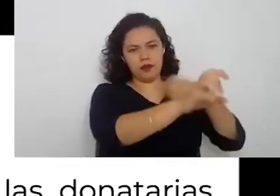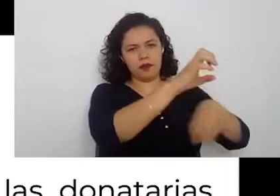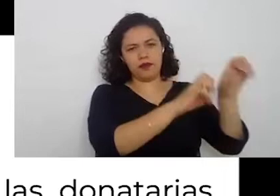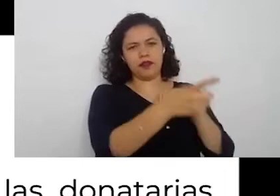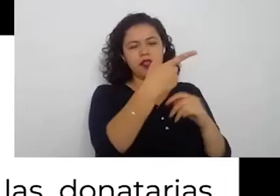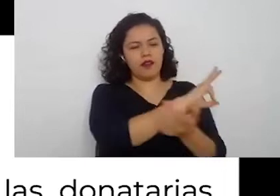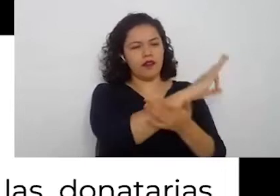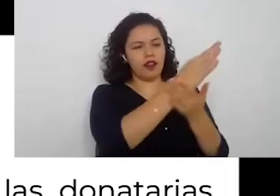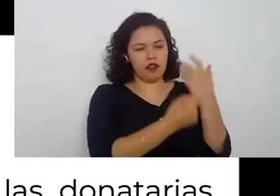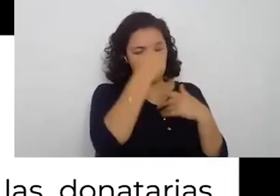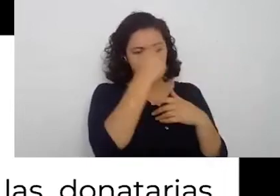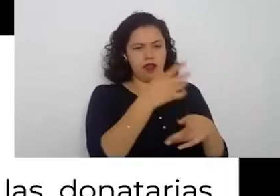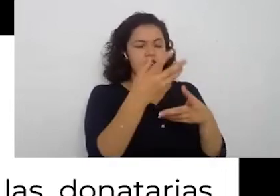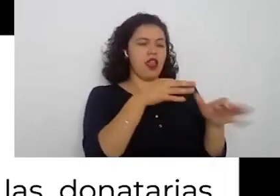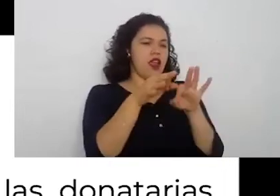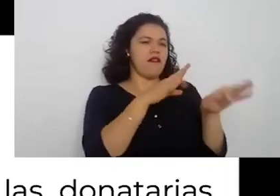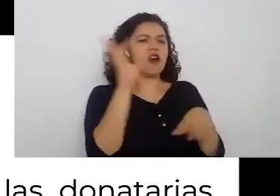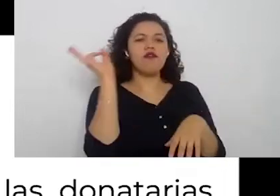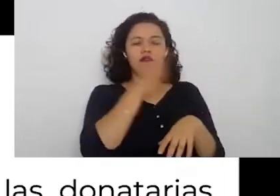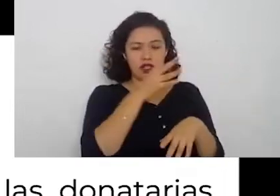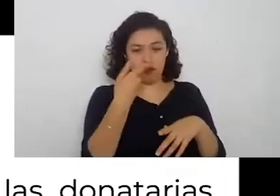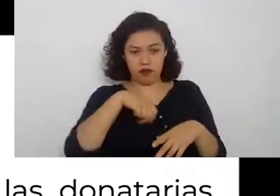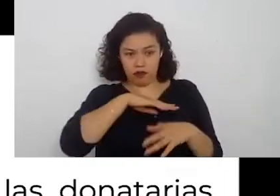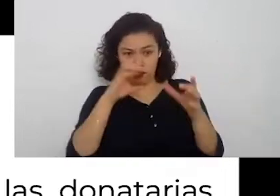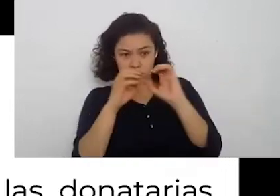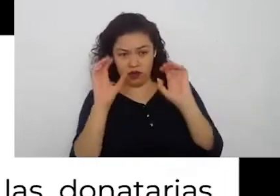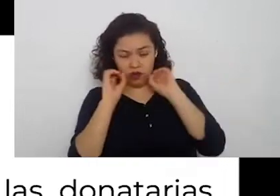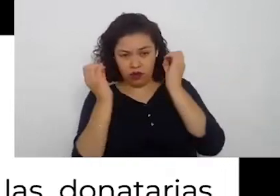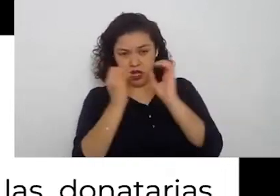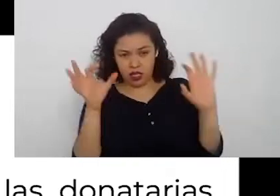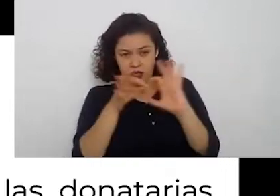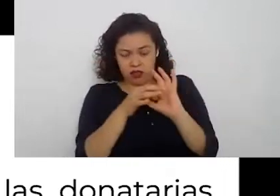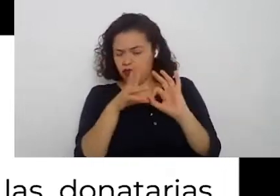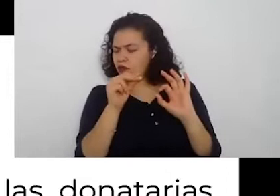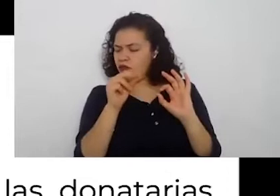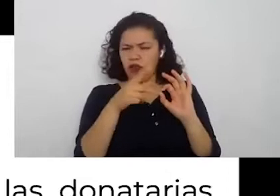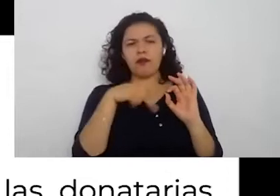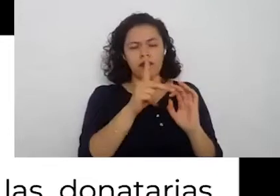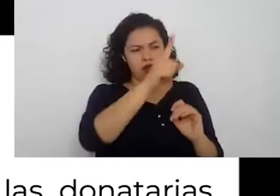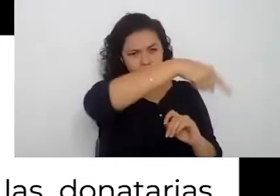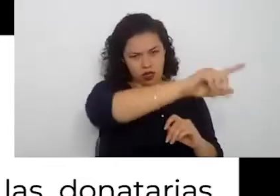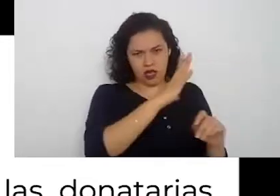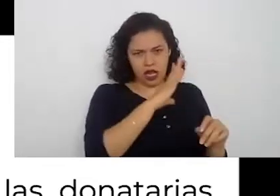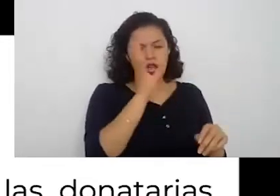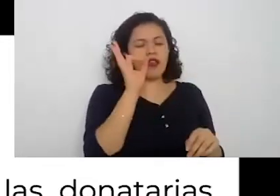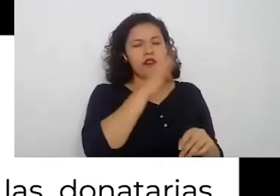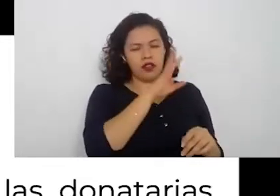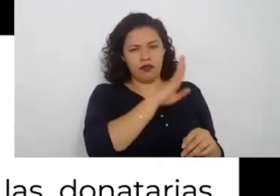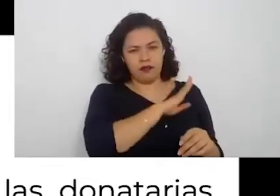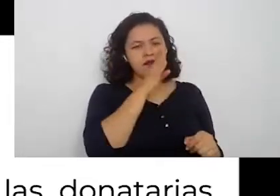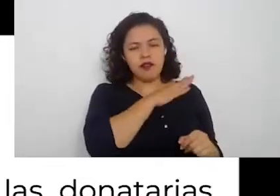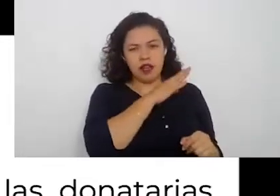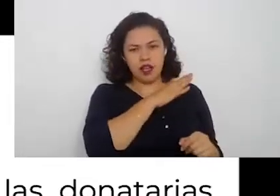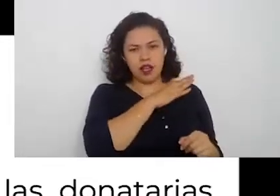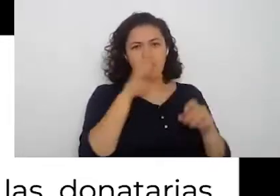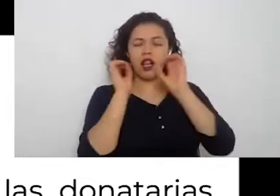simuladas, no precisamente con la organización, pero lo tenían. No revisó la organización que estaba